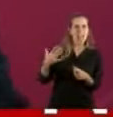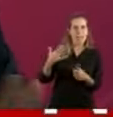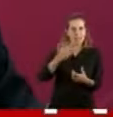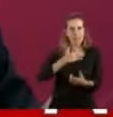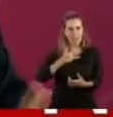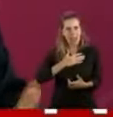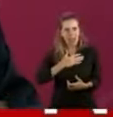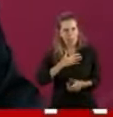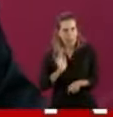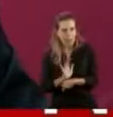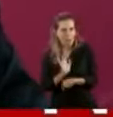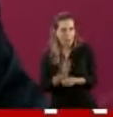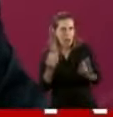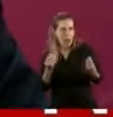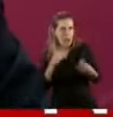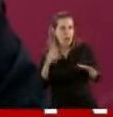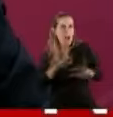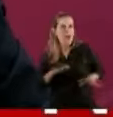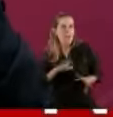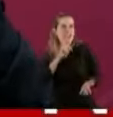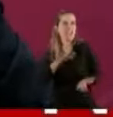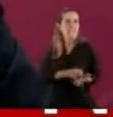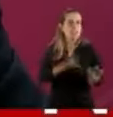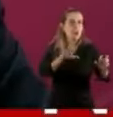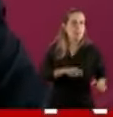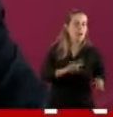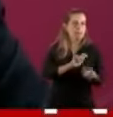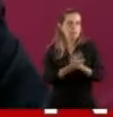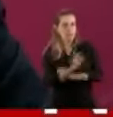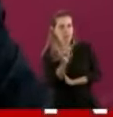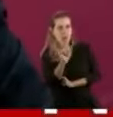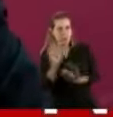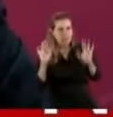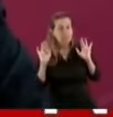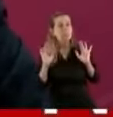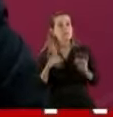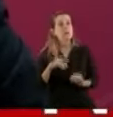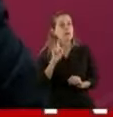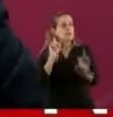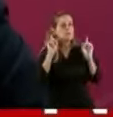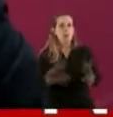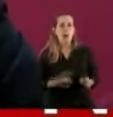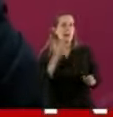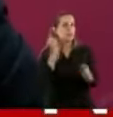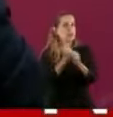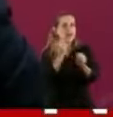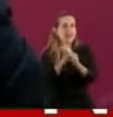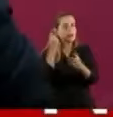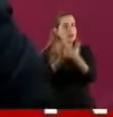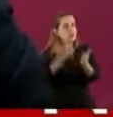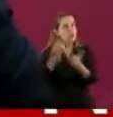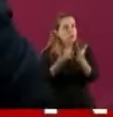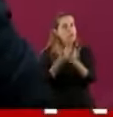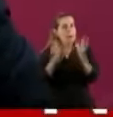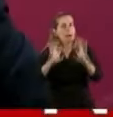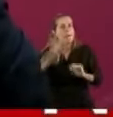pretendiera amedrentar esta medida. Pero desde luego que vamos a trabajar, como lo dije anteriormente, para que se